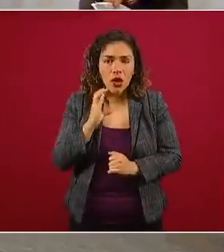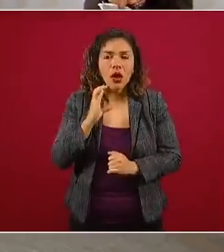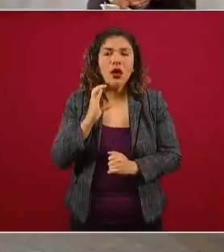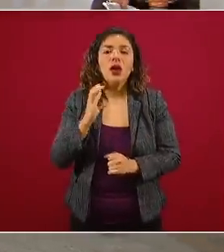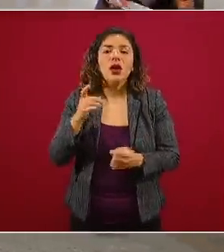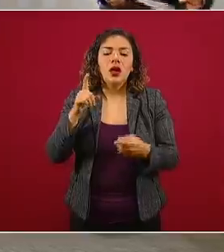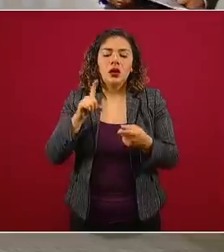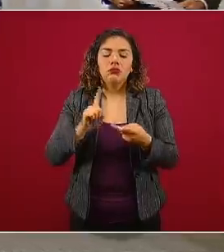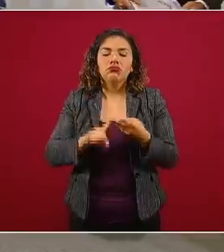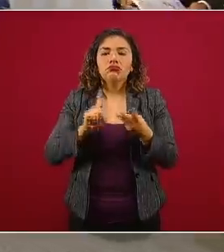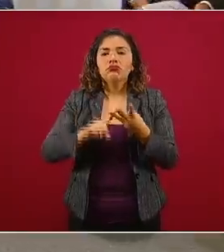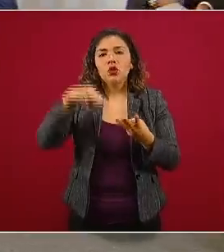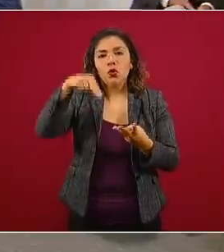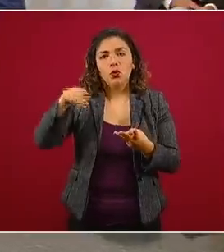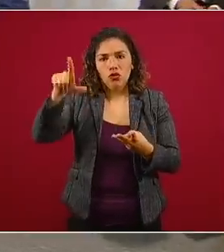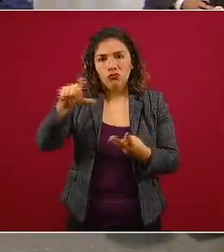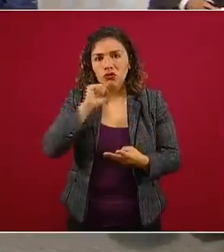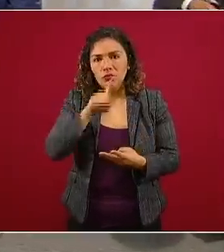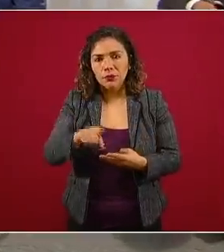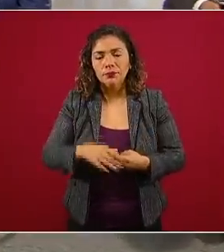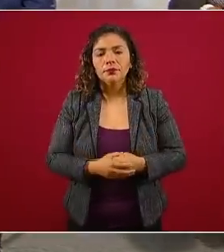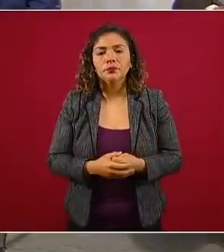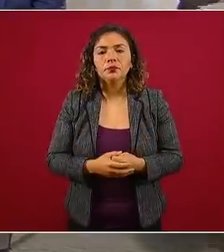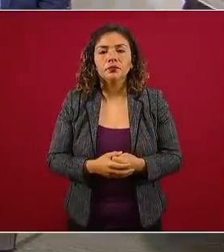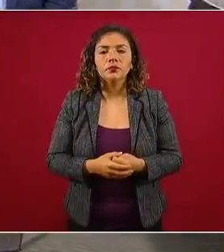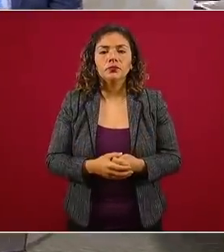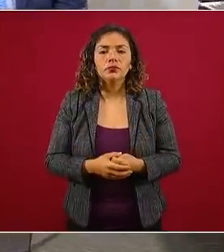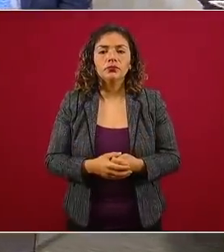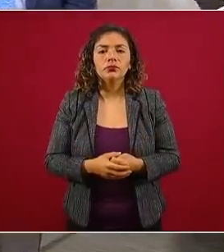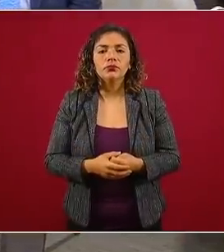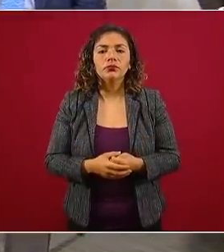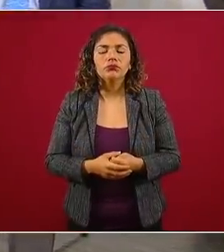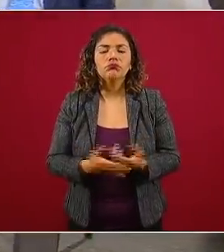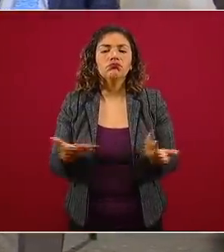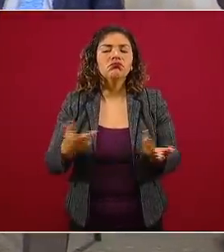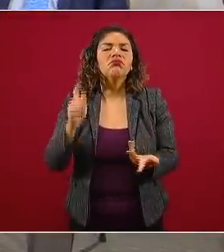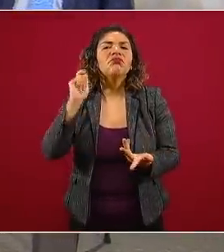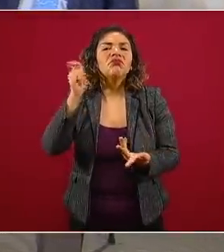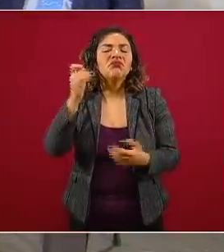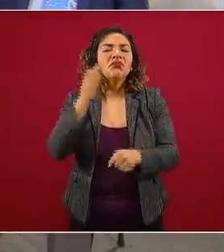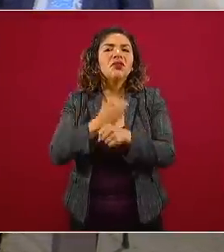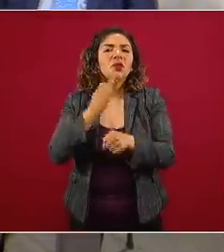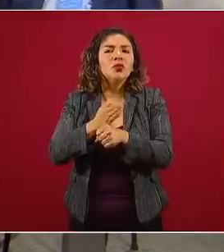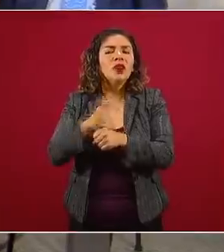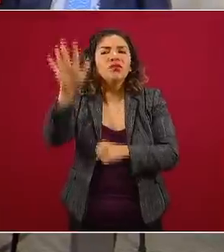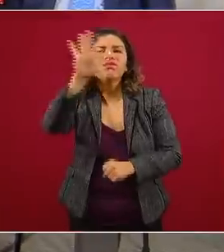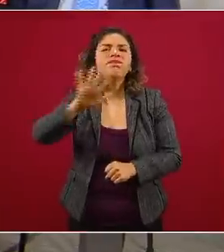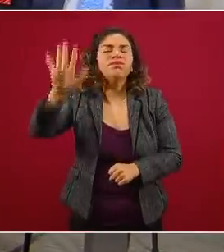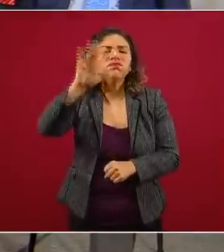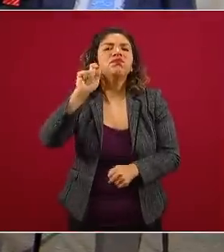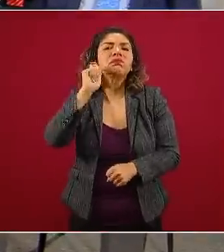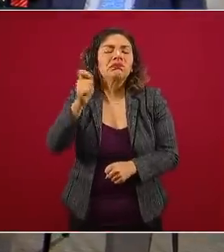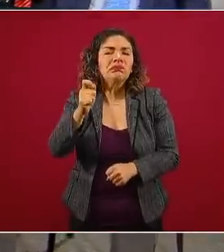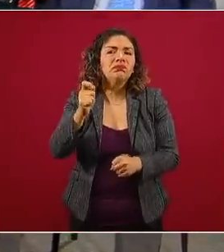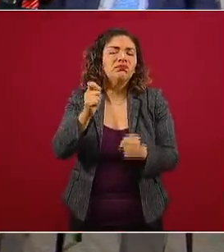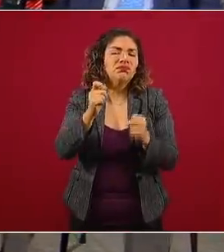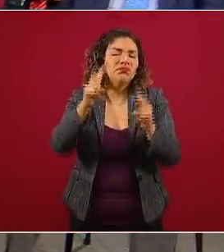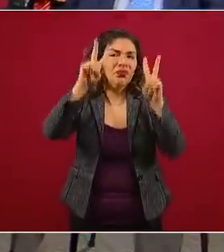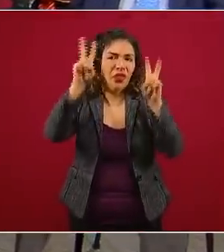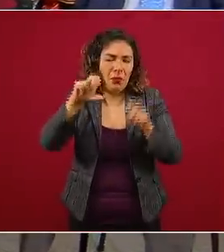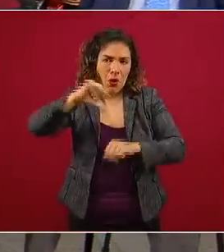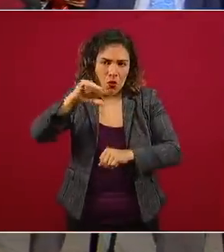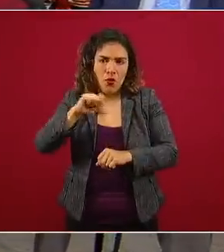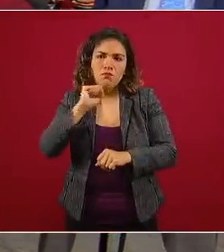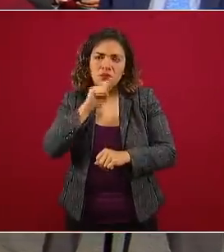en nuevo león y cuál es la situación que prevalece todos son los temas